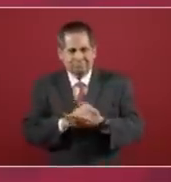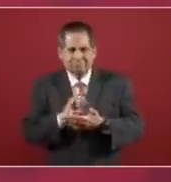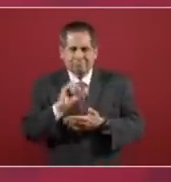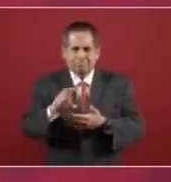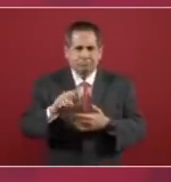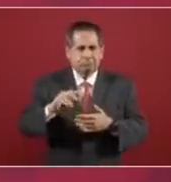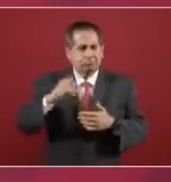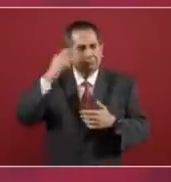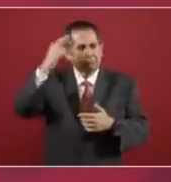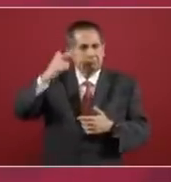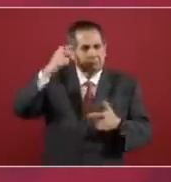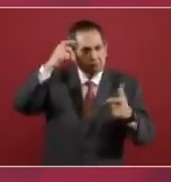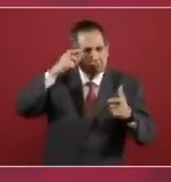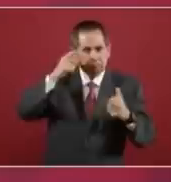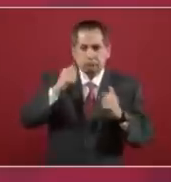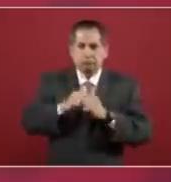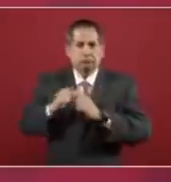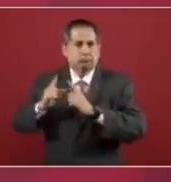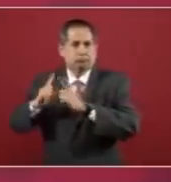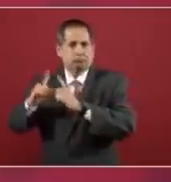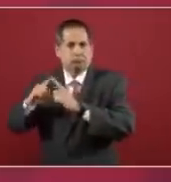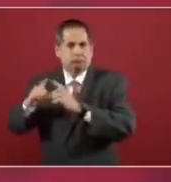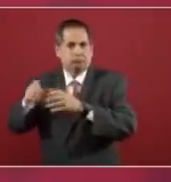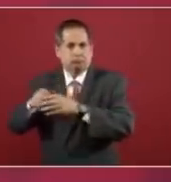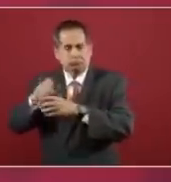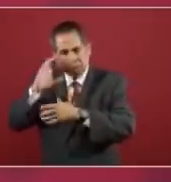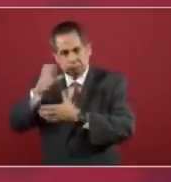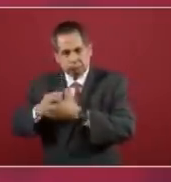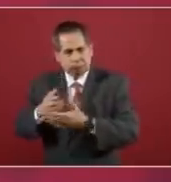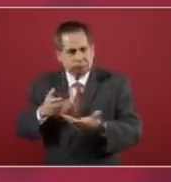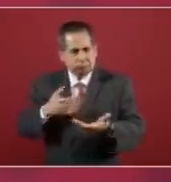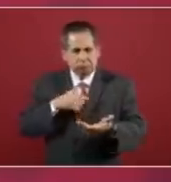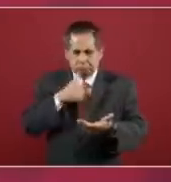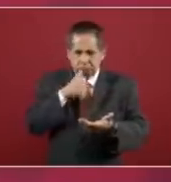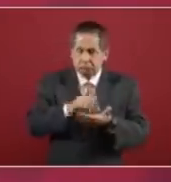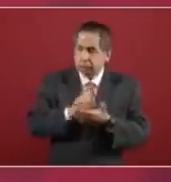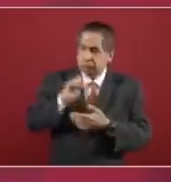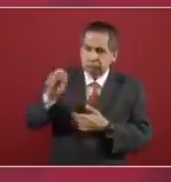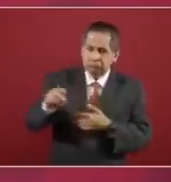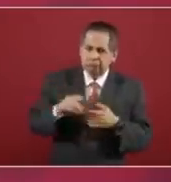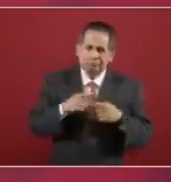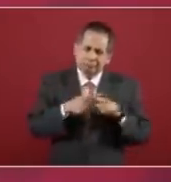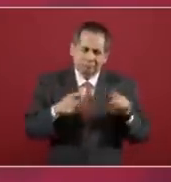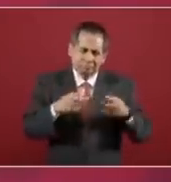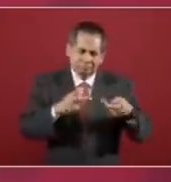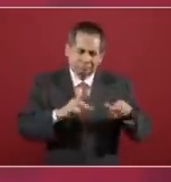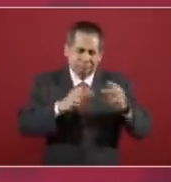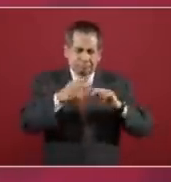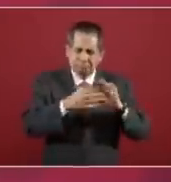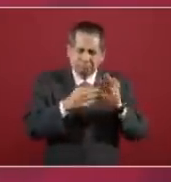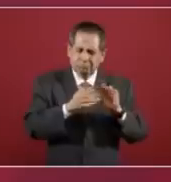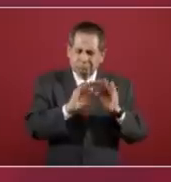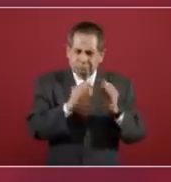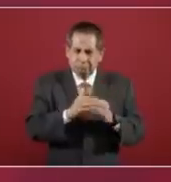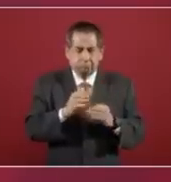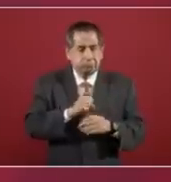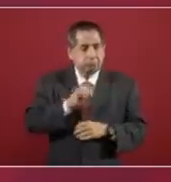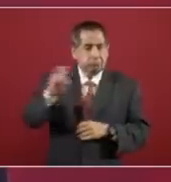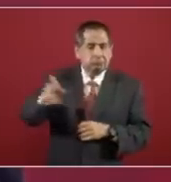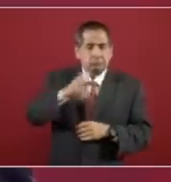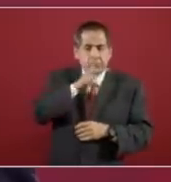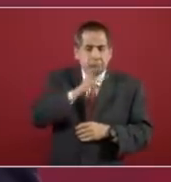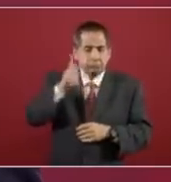corona y la iglesia pero envié en muchos términos pero también planteando lo mismo al papá